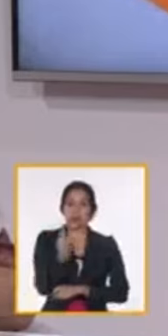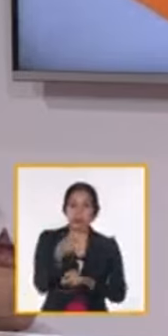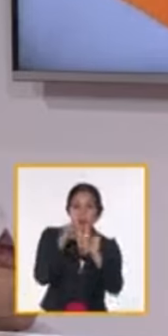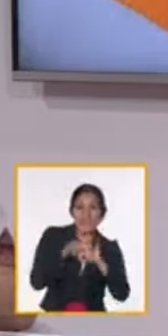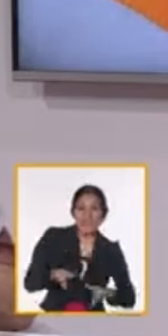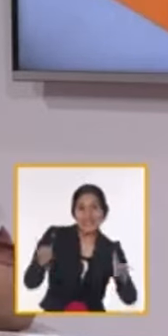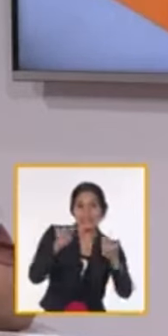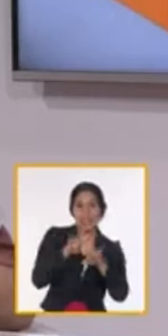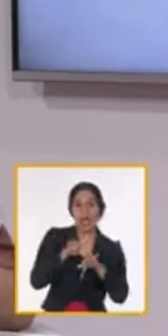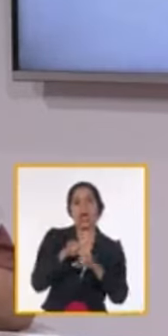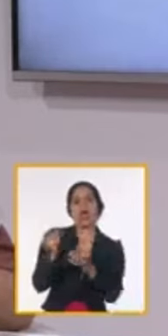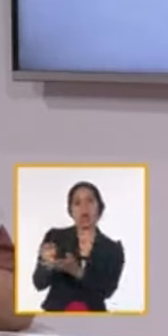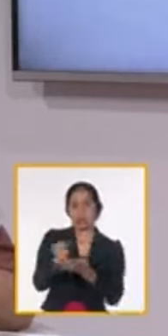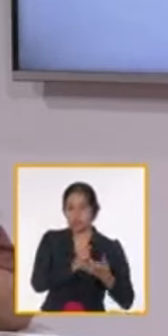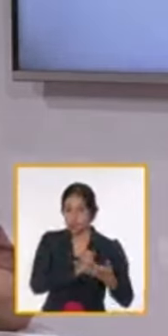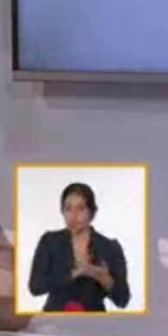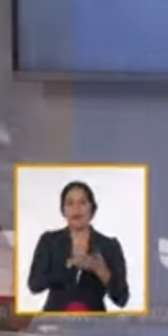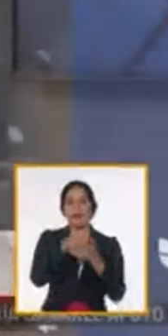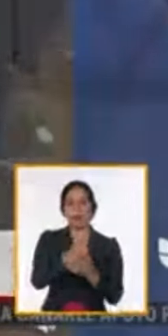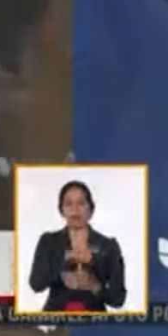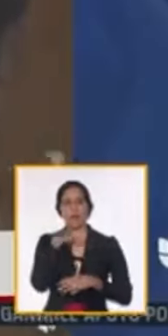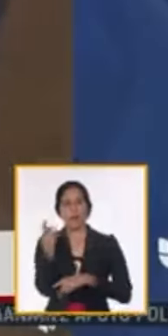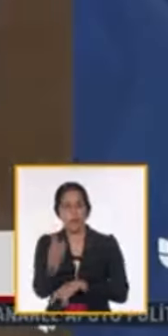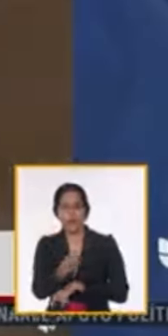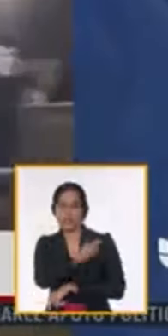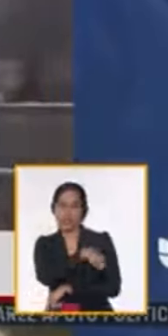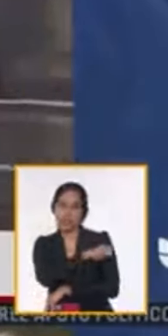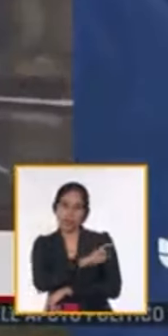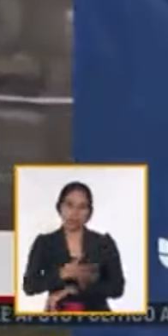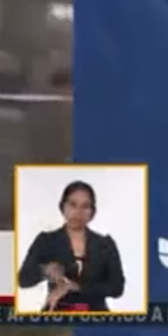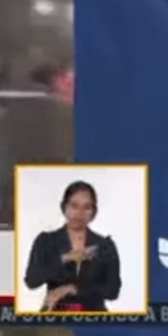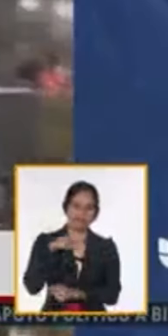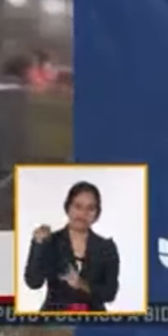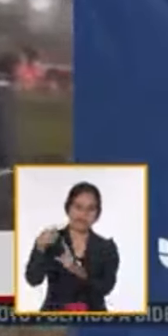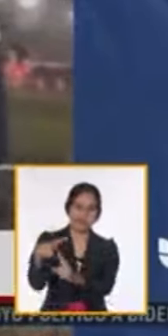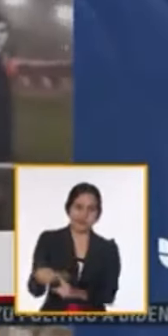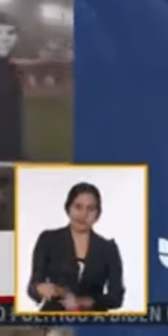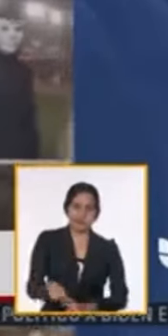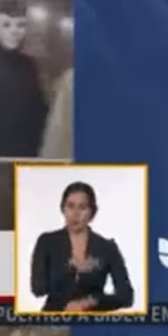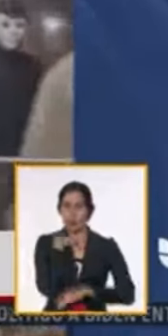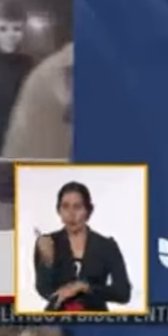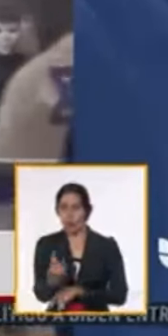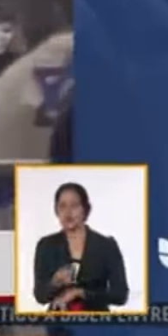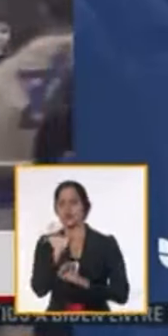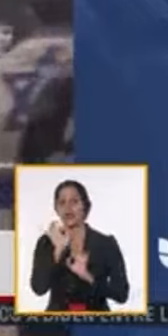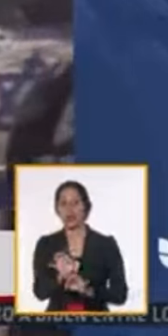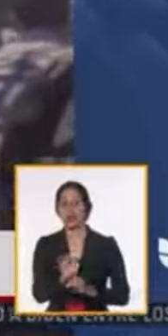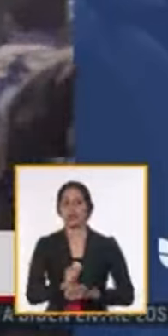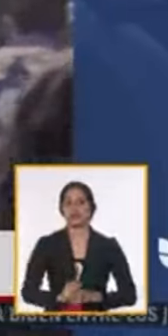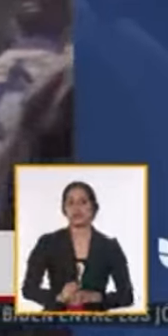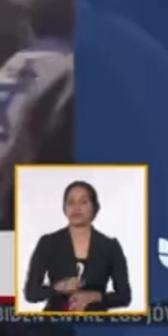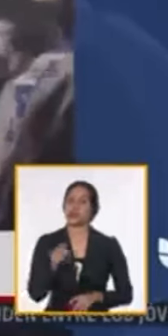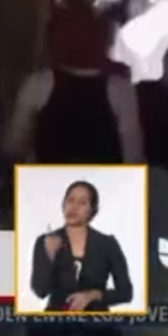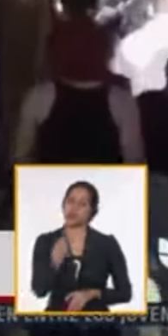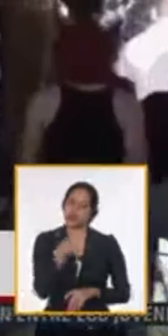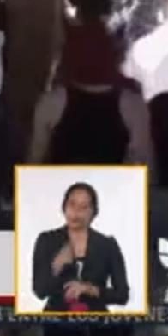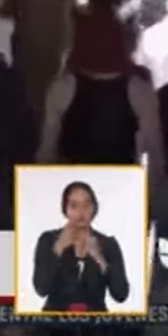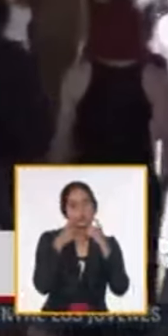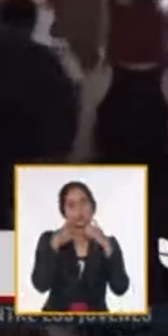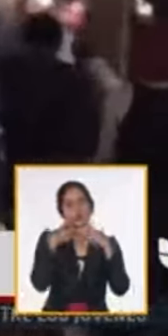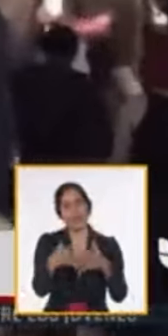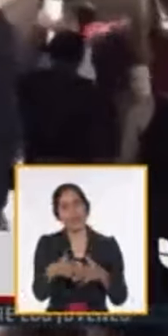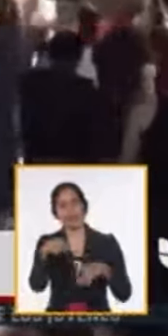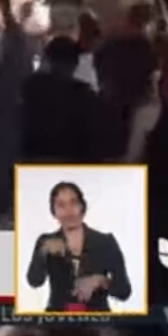son cómplices de la muerte de nuestro pueblo. Y obviamente nosotros no participamos en esta